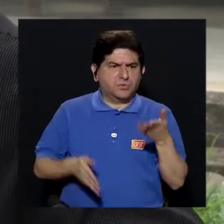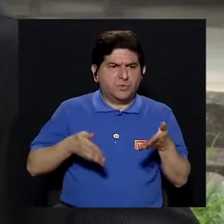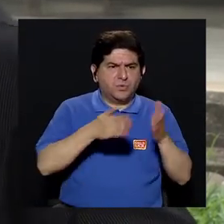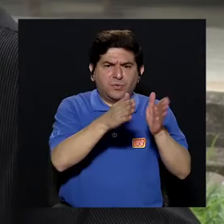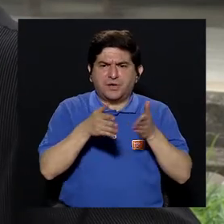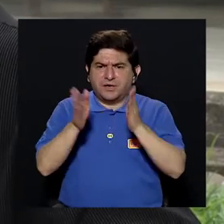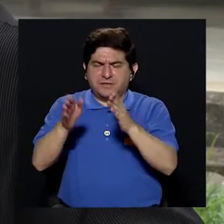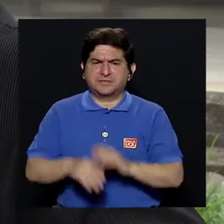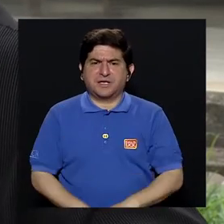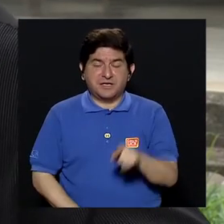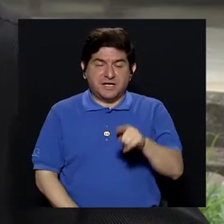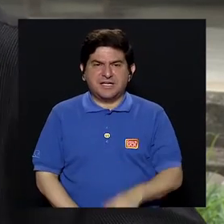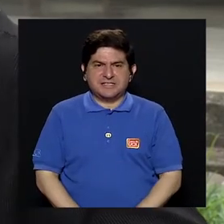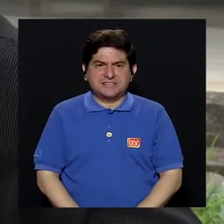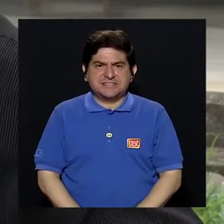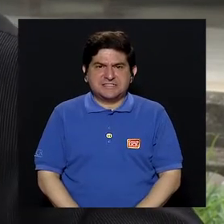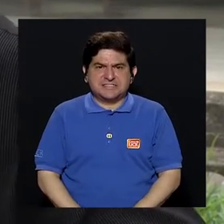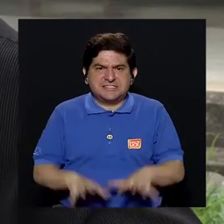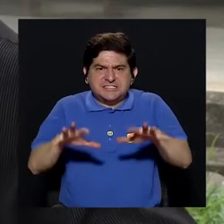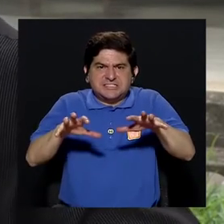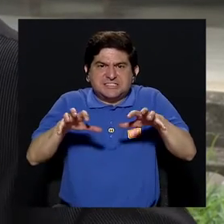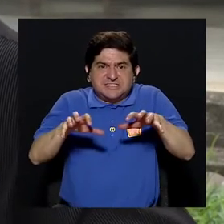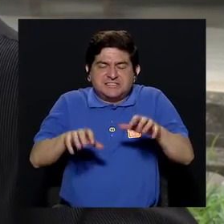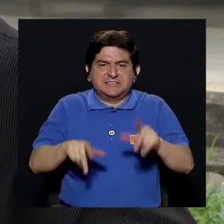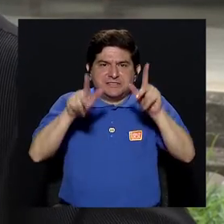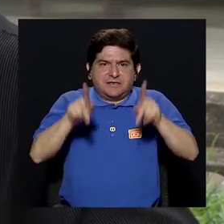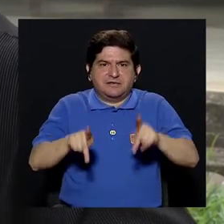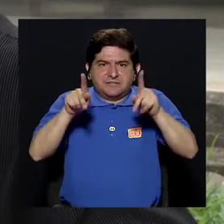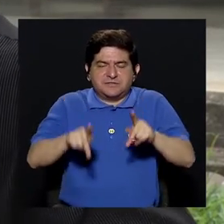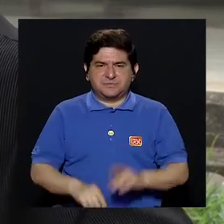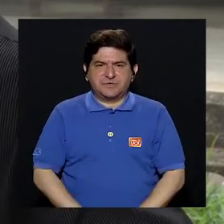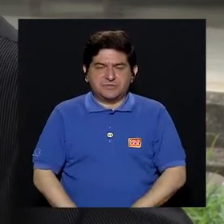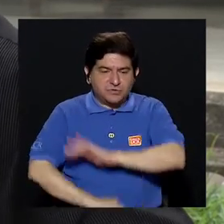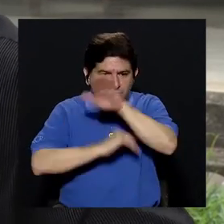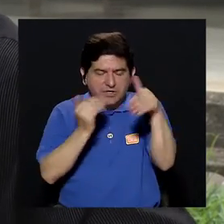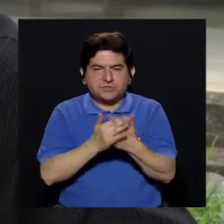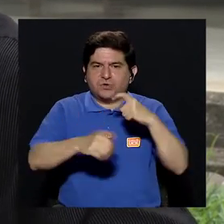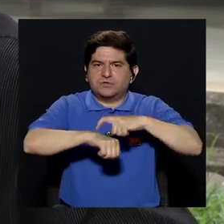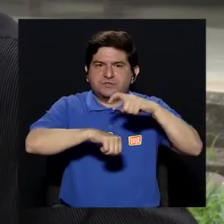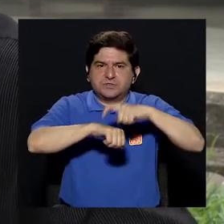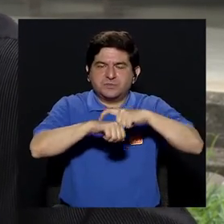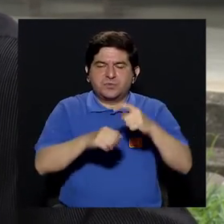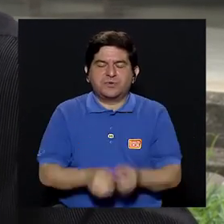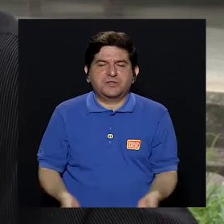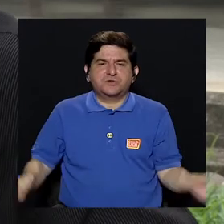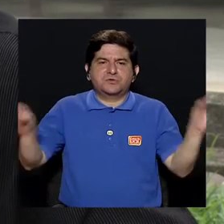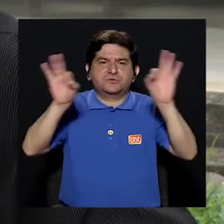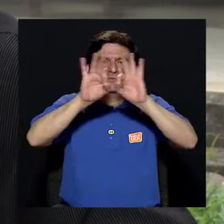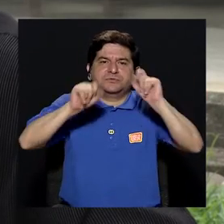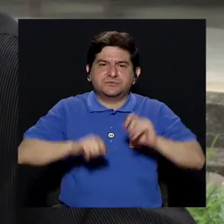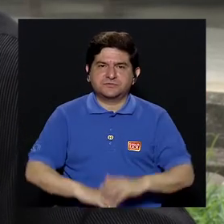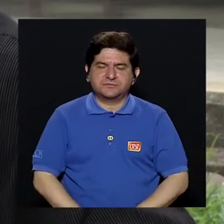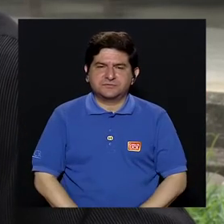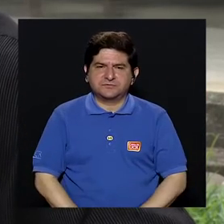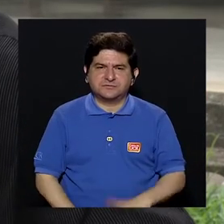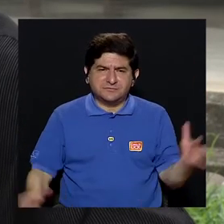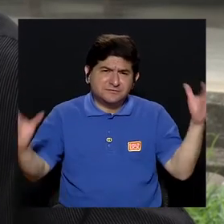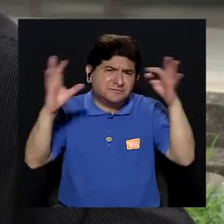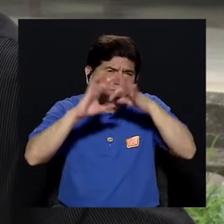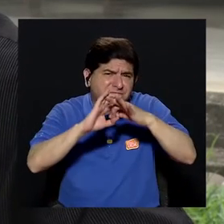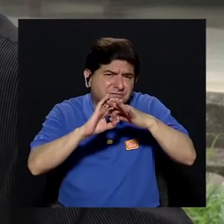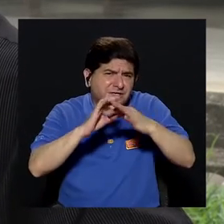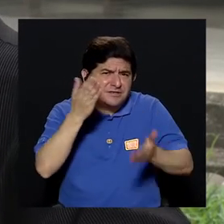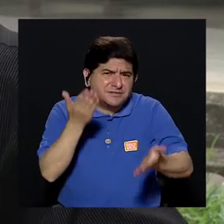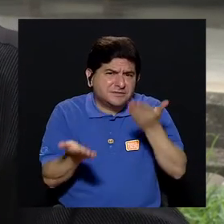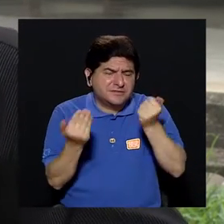ve en las carreteras esa histeria colectiva, ¿verdad?, que se vive en las horas pico. Con respecto a esto,